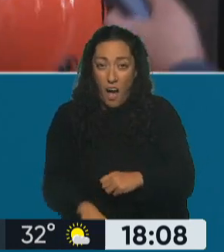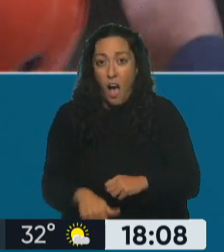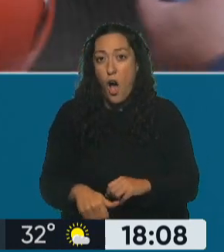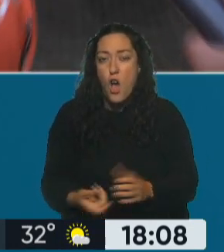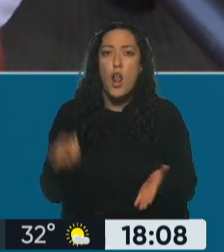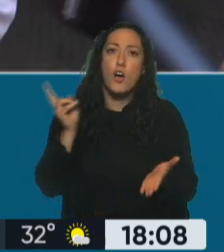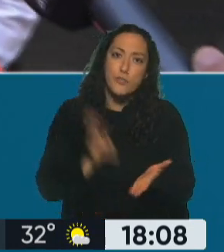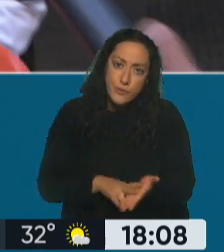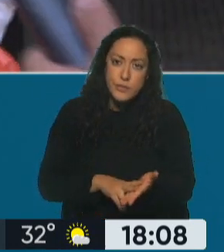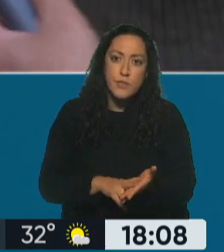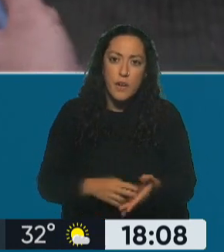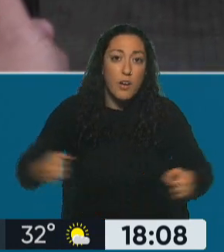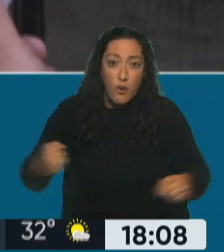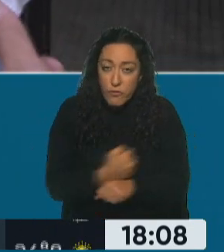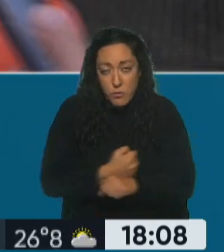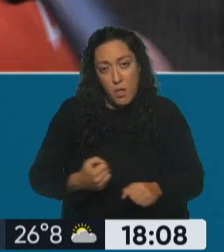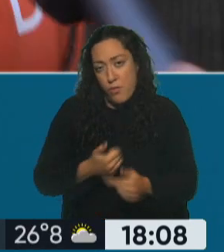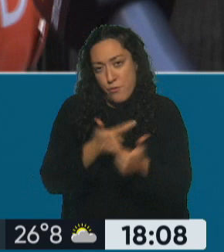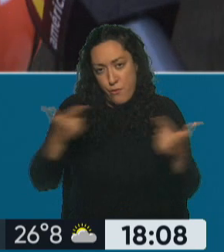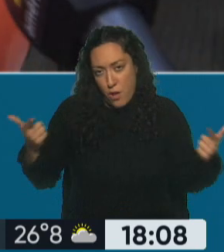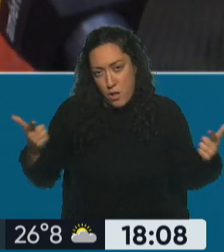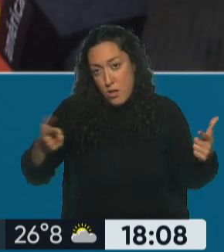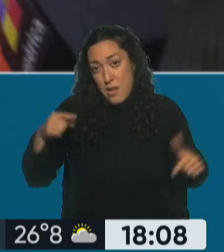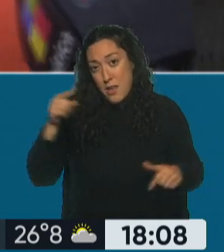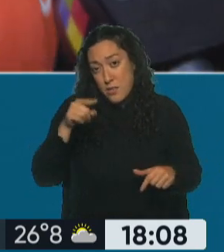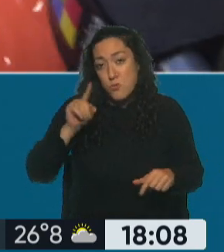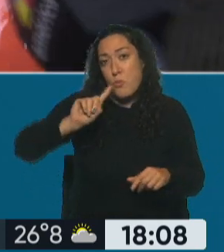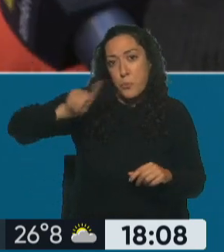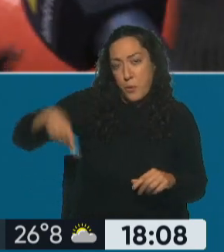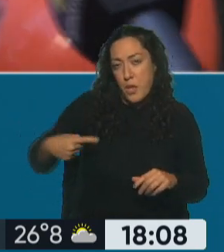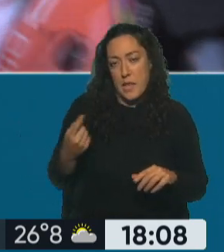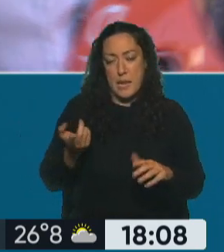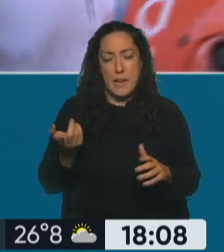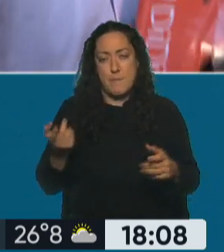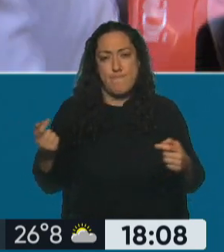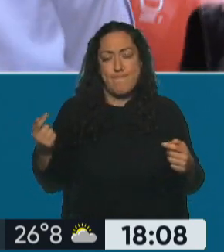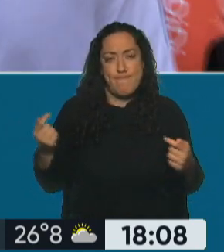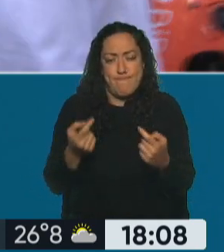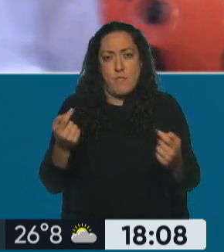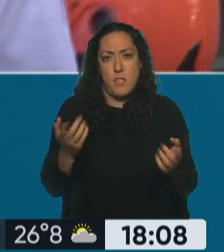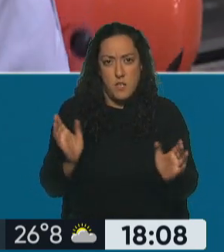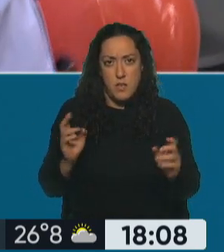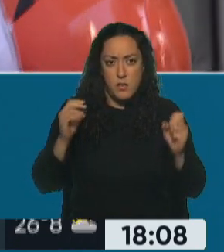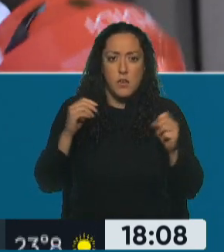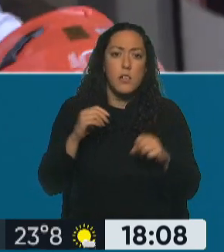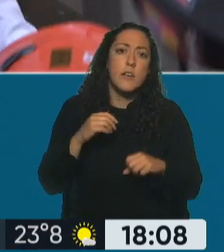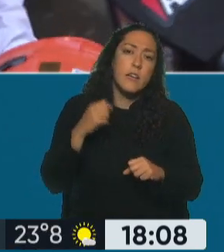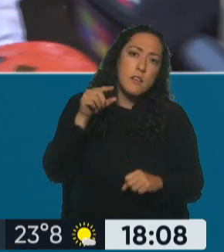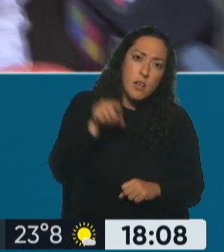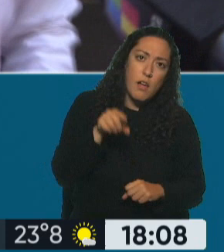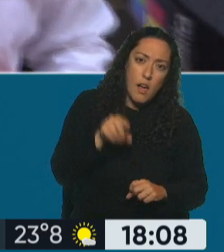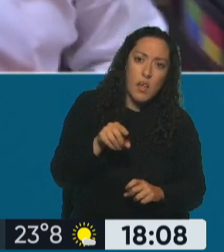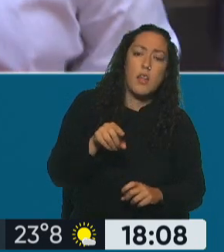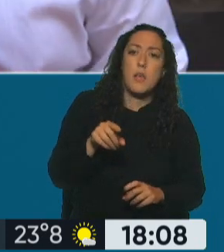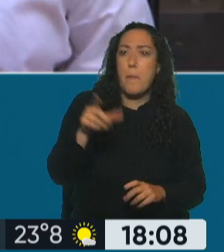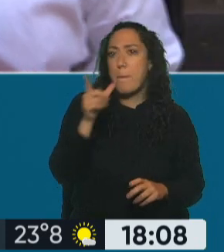a decir que no está confirmada, también provocó otro tipo de reacciones en contra. Con lo cual, ahí estás viendo un